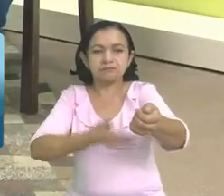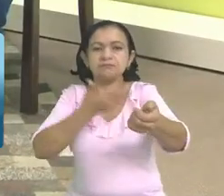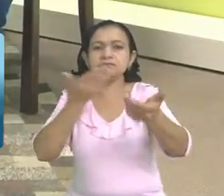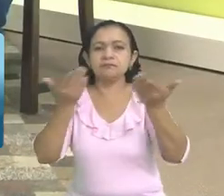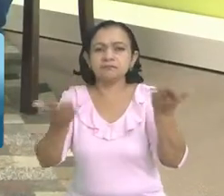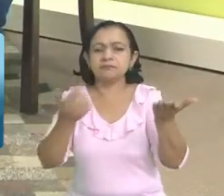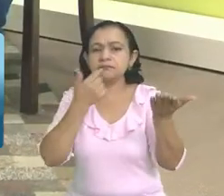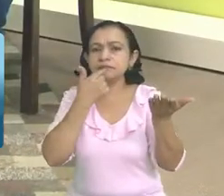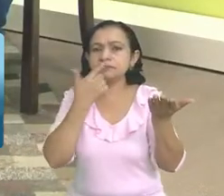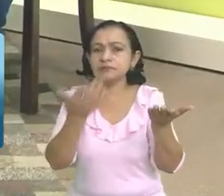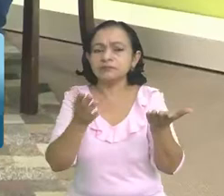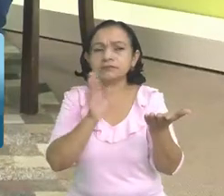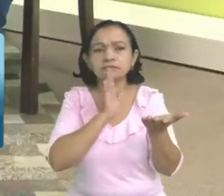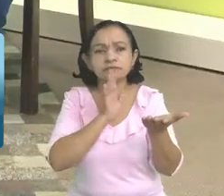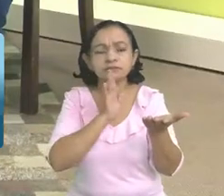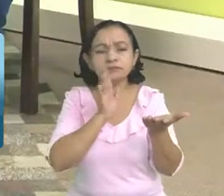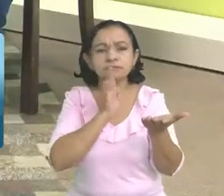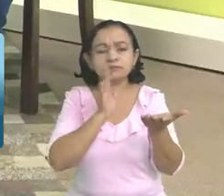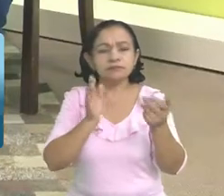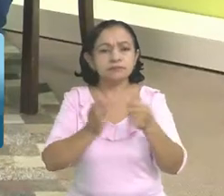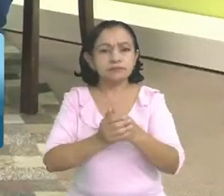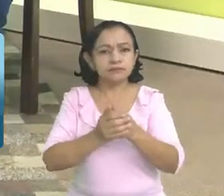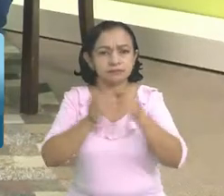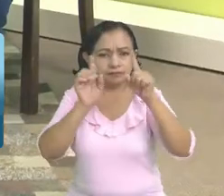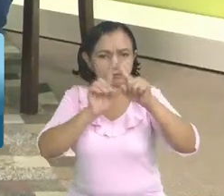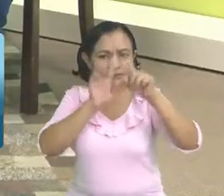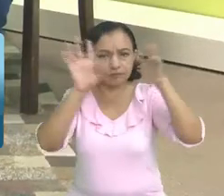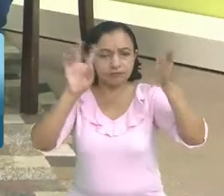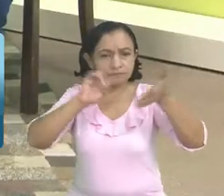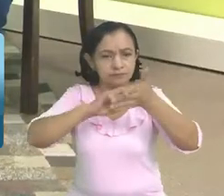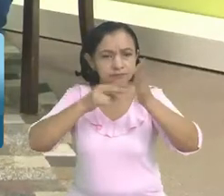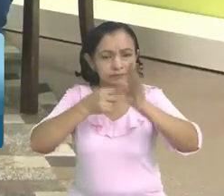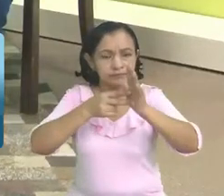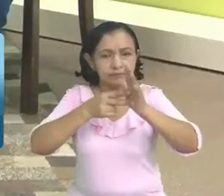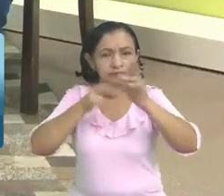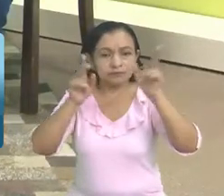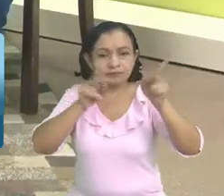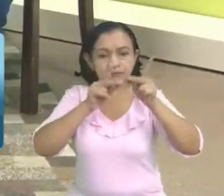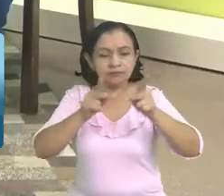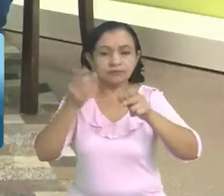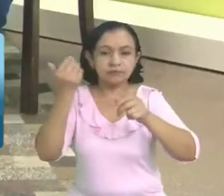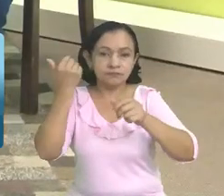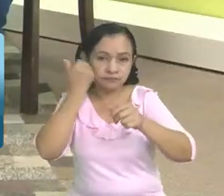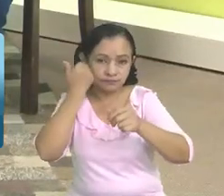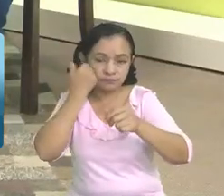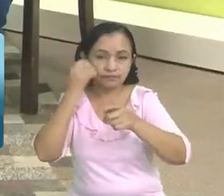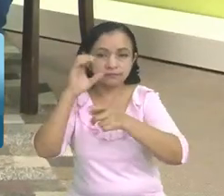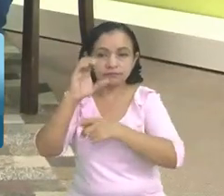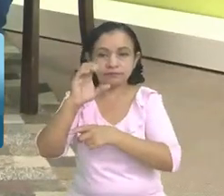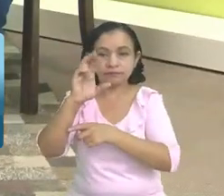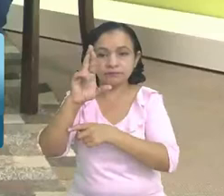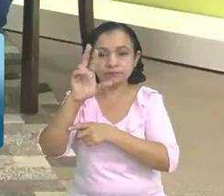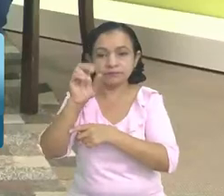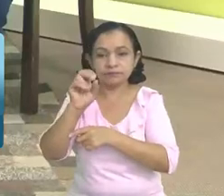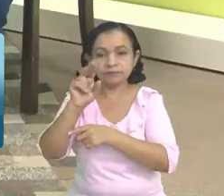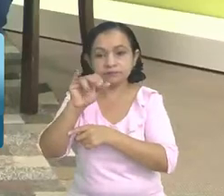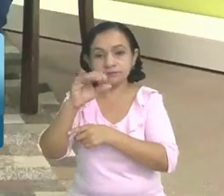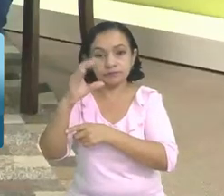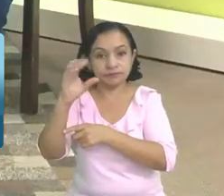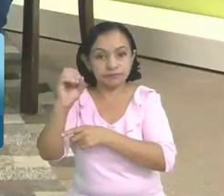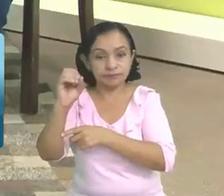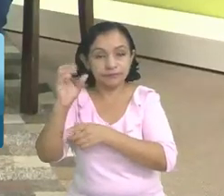¿por qué ahora ya hablando, ya aclarando ese concepto de pacientes crónicos, de qué tipo de enfermedades podemos llamar que son